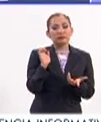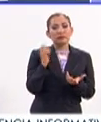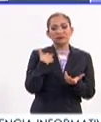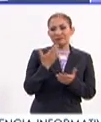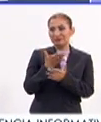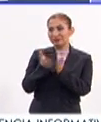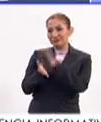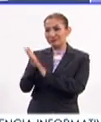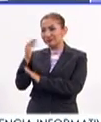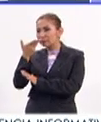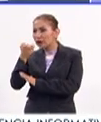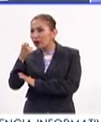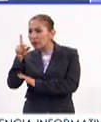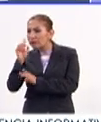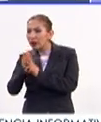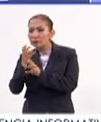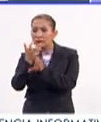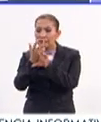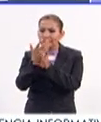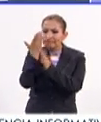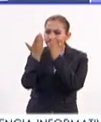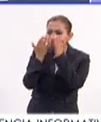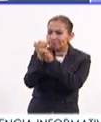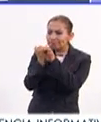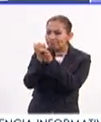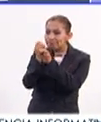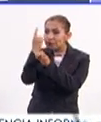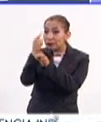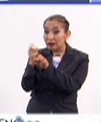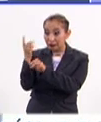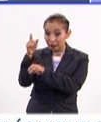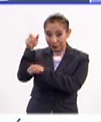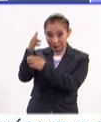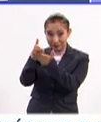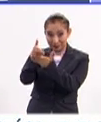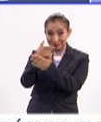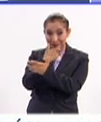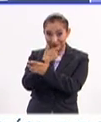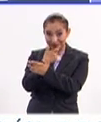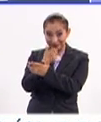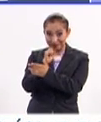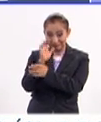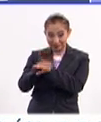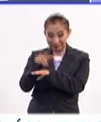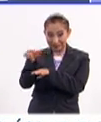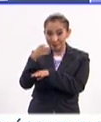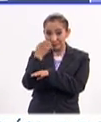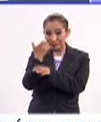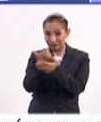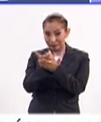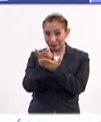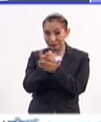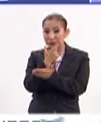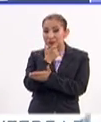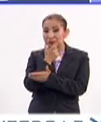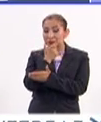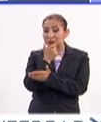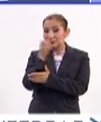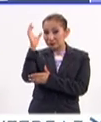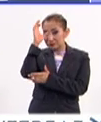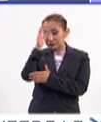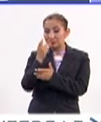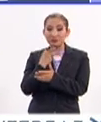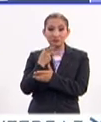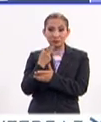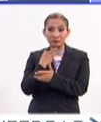a Harvard y a Wisconsin en Estados Unidos, pero específicamente cuando estuvo en Londres, en la Escuela de Economía de Londres y Ciencia